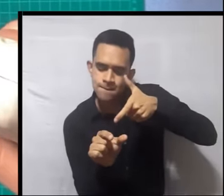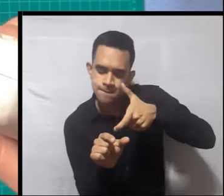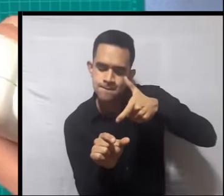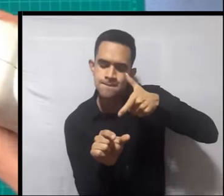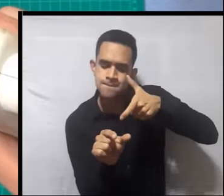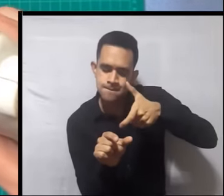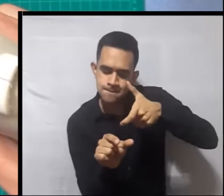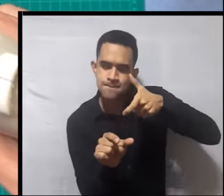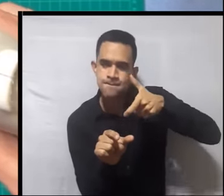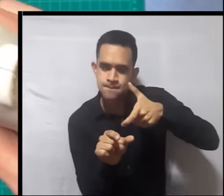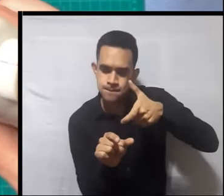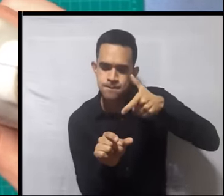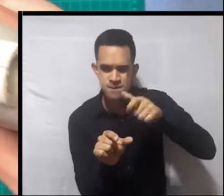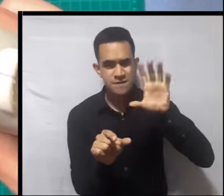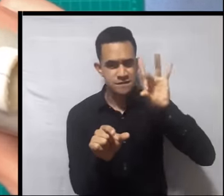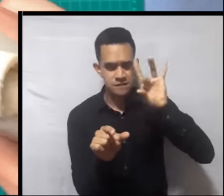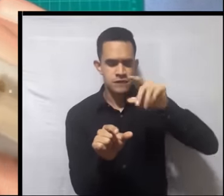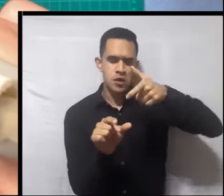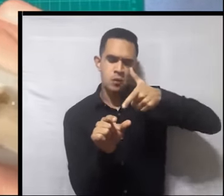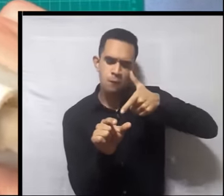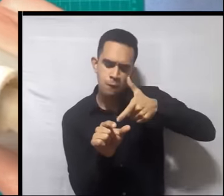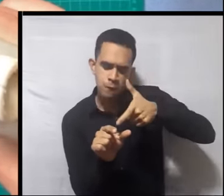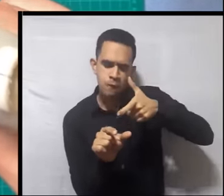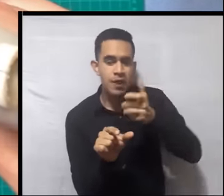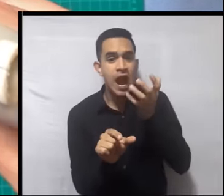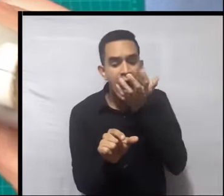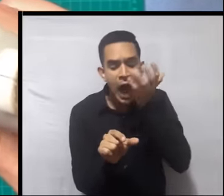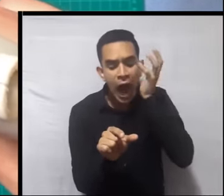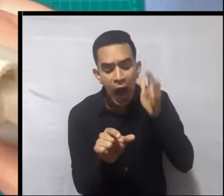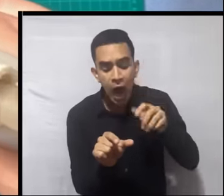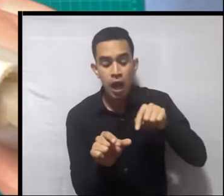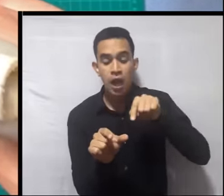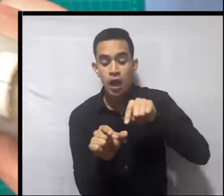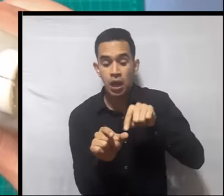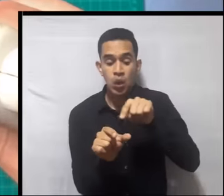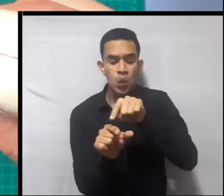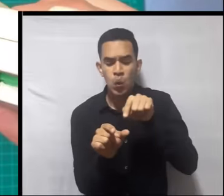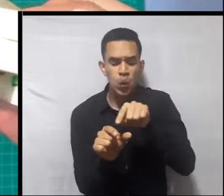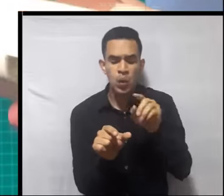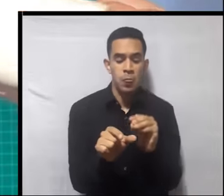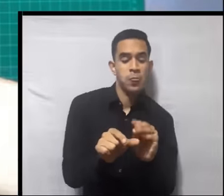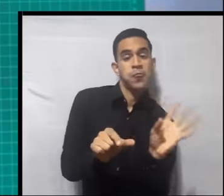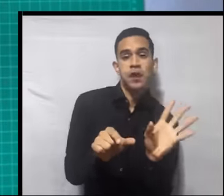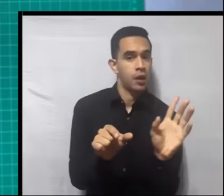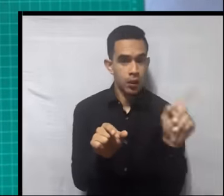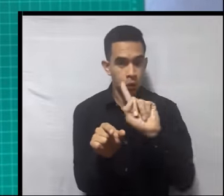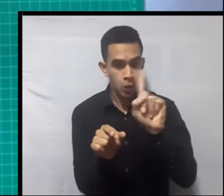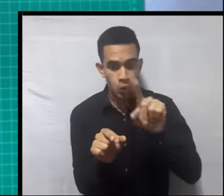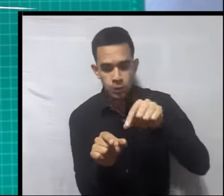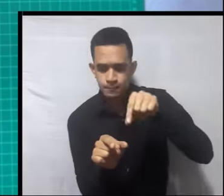teniendo precaución de no salpicar las ligas para que no se rompan por el calor.